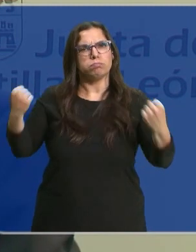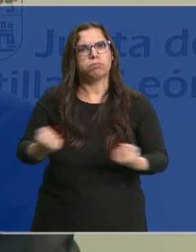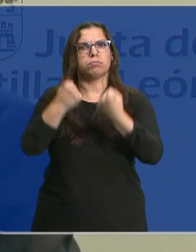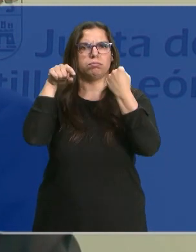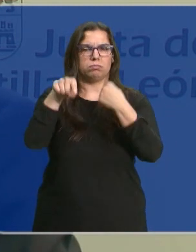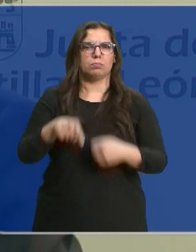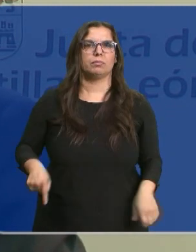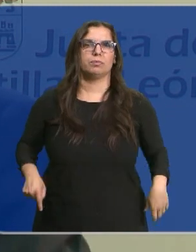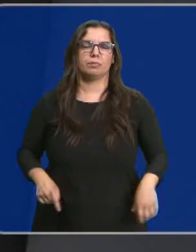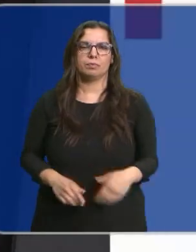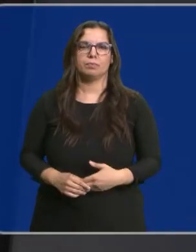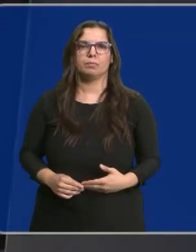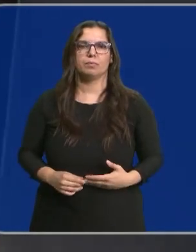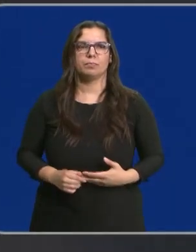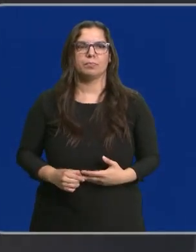actuación